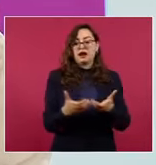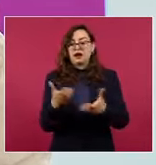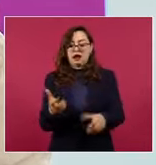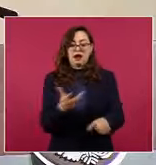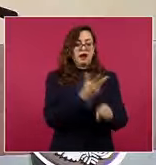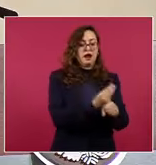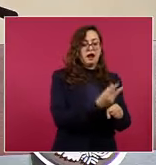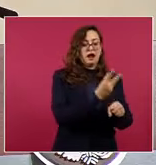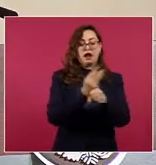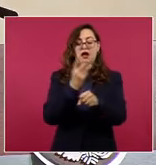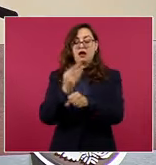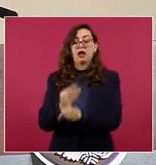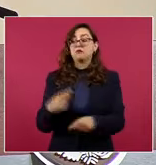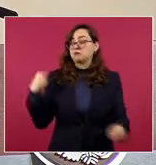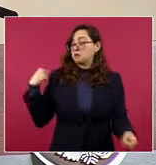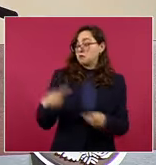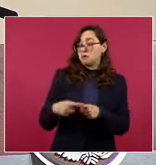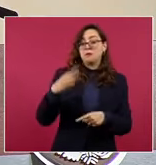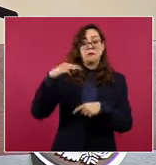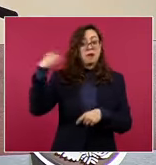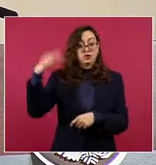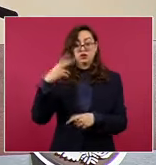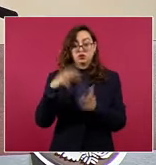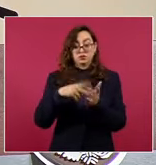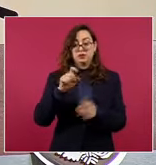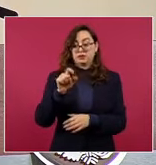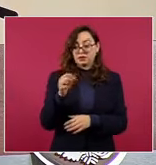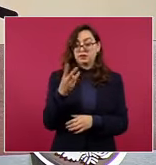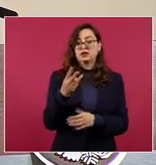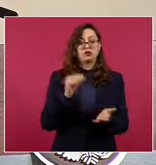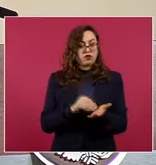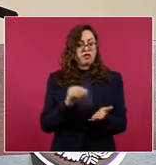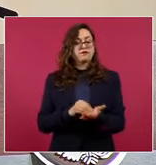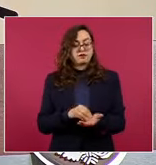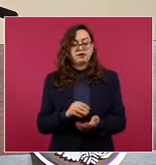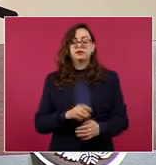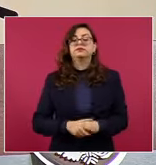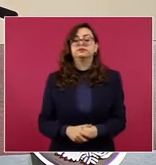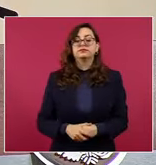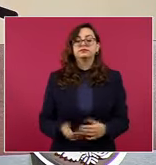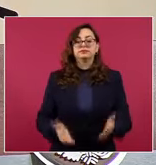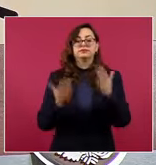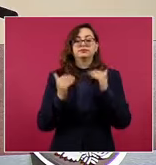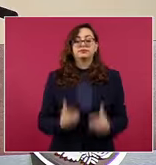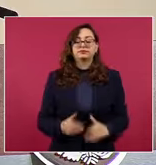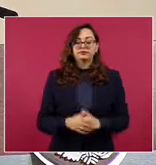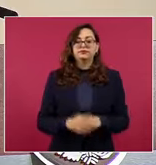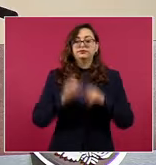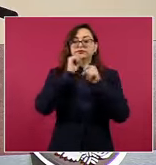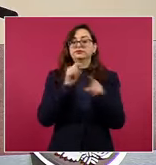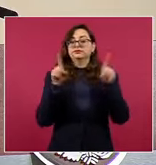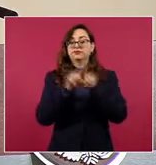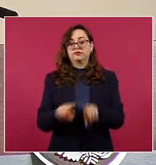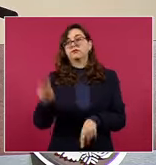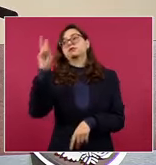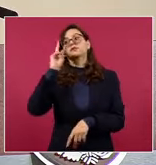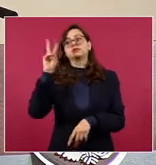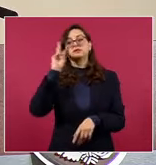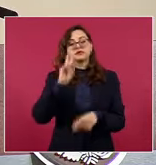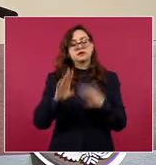a marzo de este año. También llevamos a cabo la campaña nacional para la prevención de las adicciones en